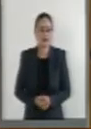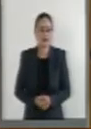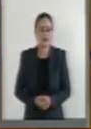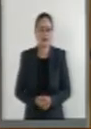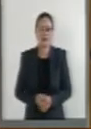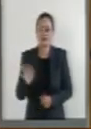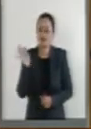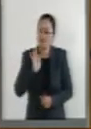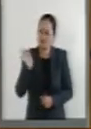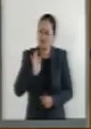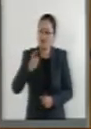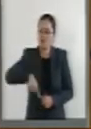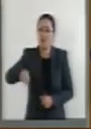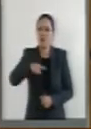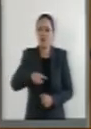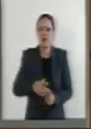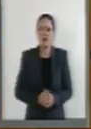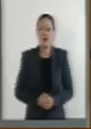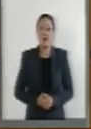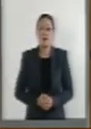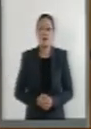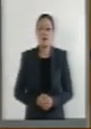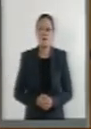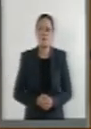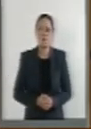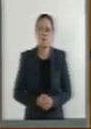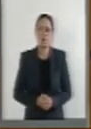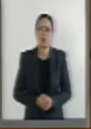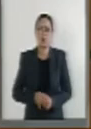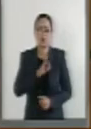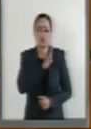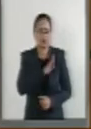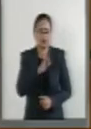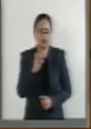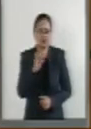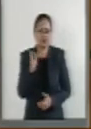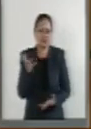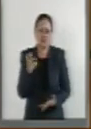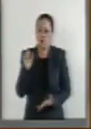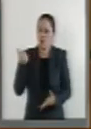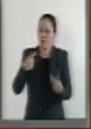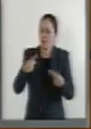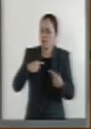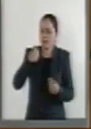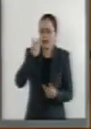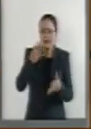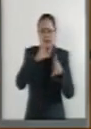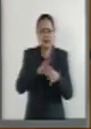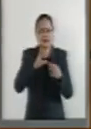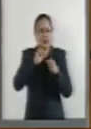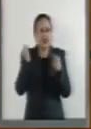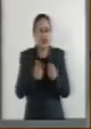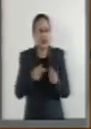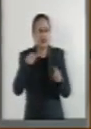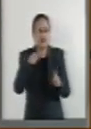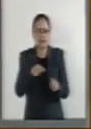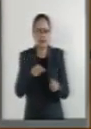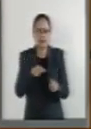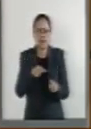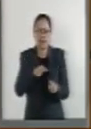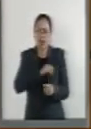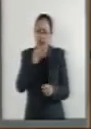Muy probablemente alguien pudiera decir más o menos, nunca es tarde.